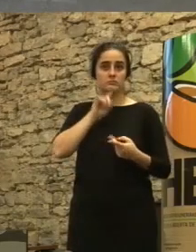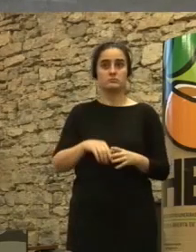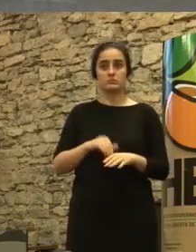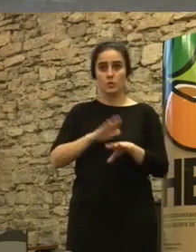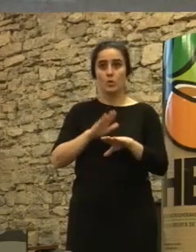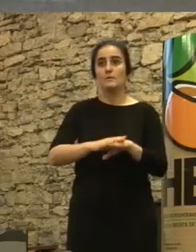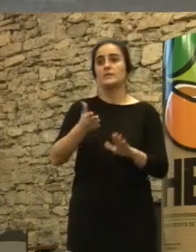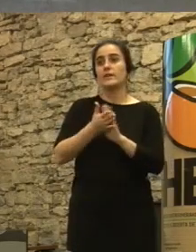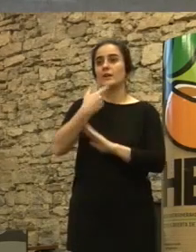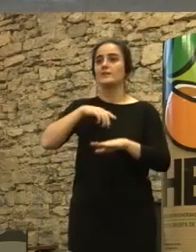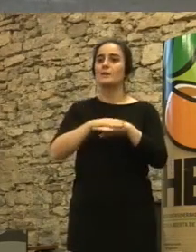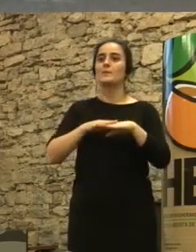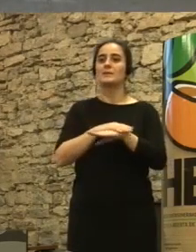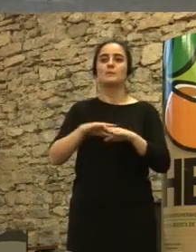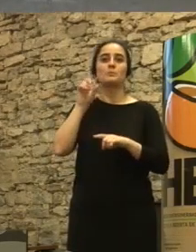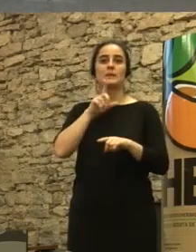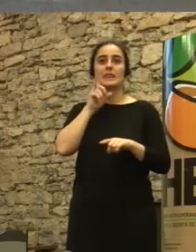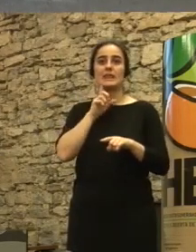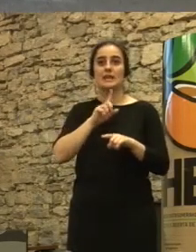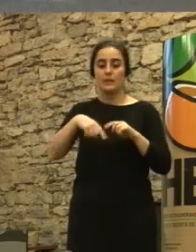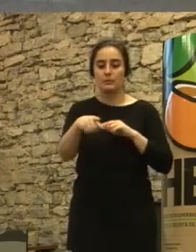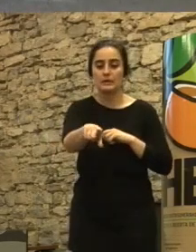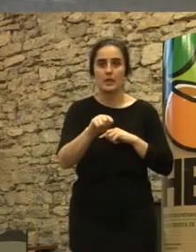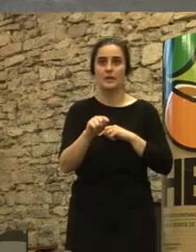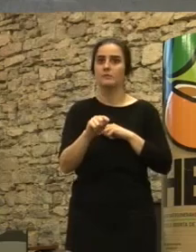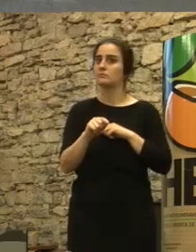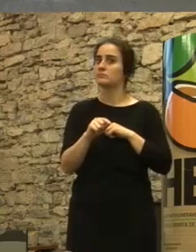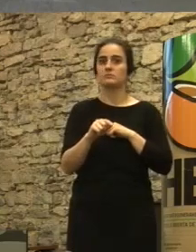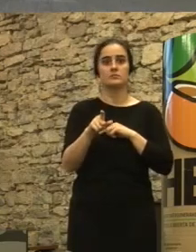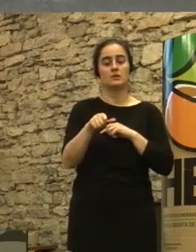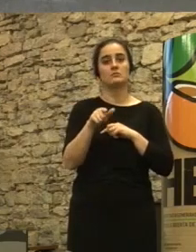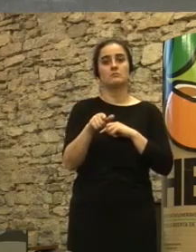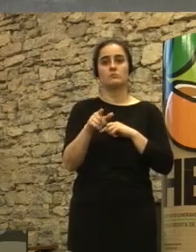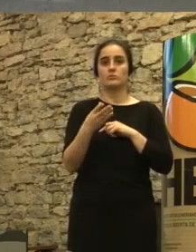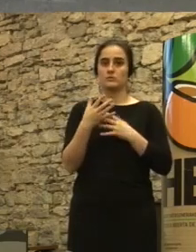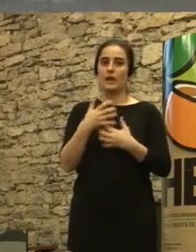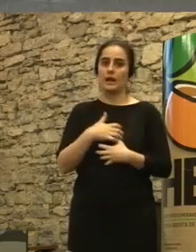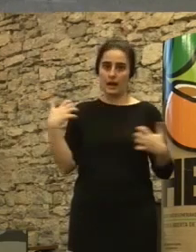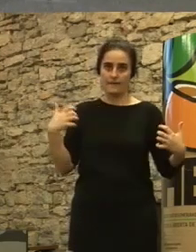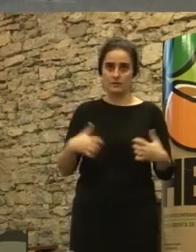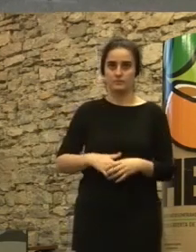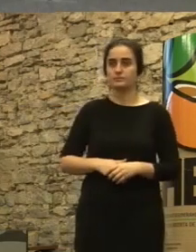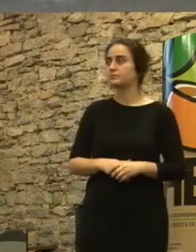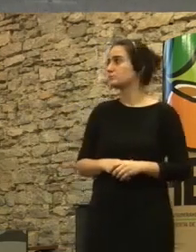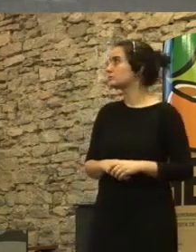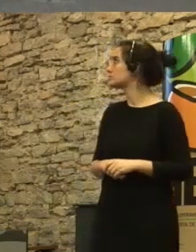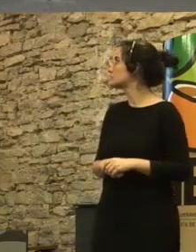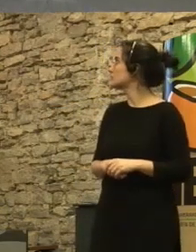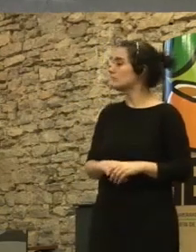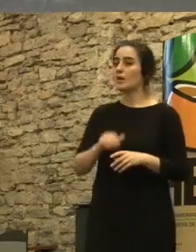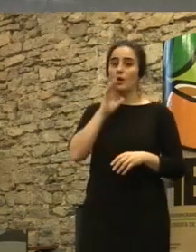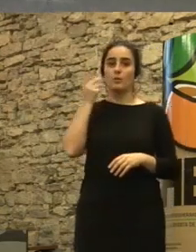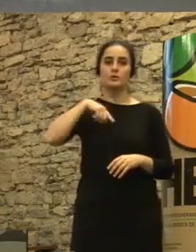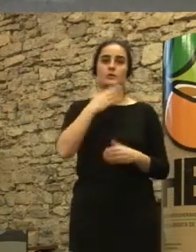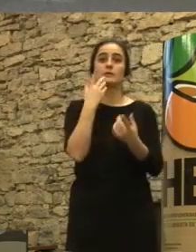sea, nos estamos basando en cosas que no son veraces para tomar decisiones, ¿no? Lo cual realmente me parece como muy grave. Por lo cual, ¿qué es que necesitamos? Nosotros en